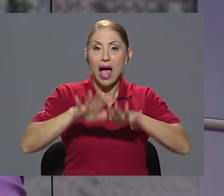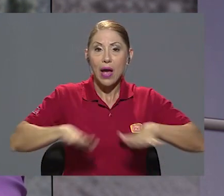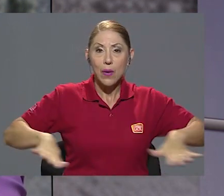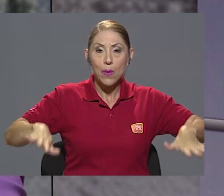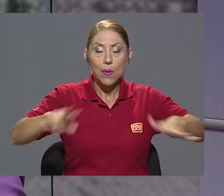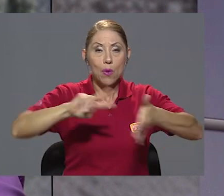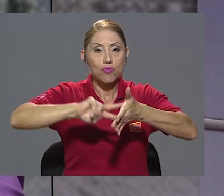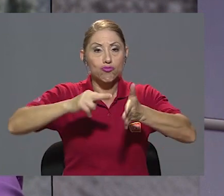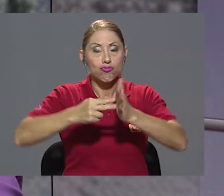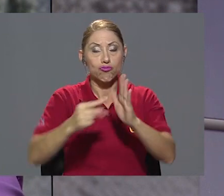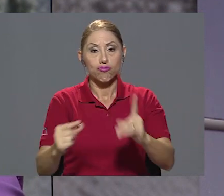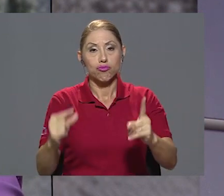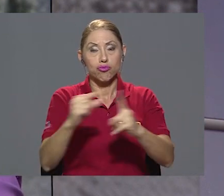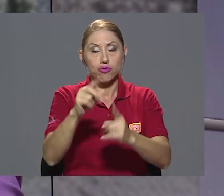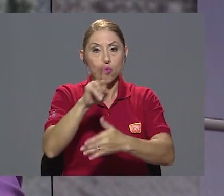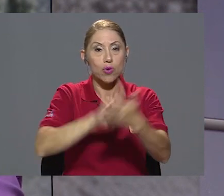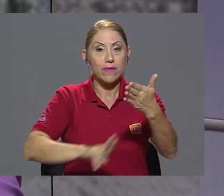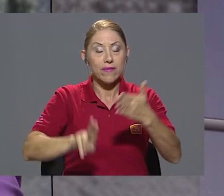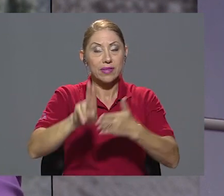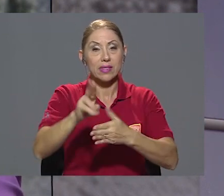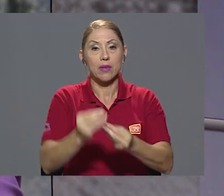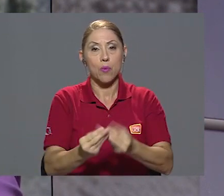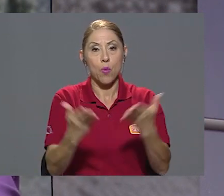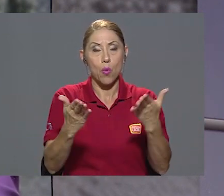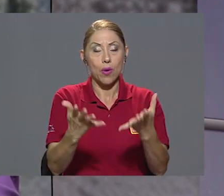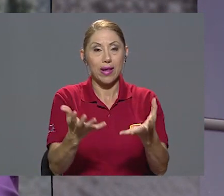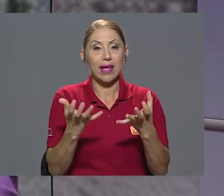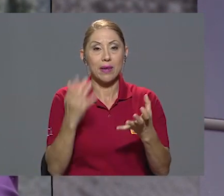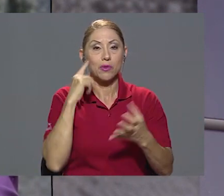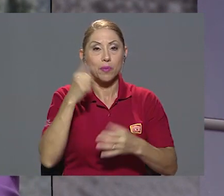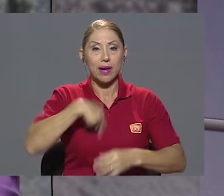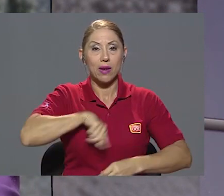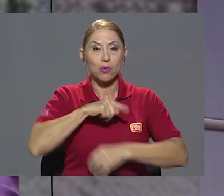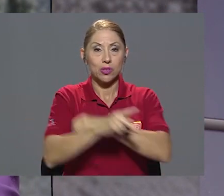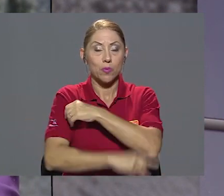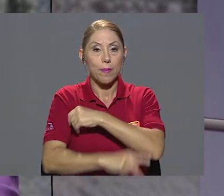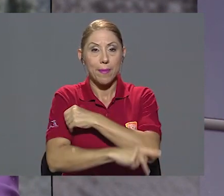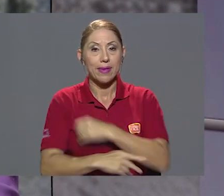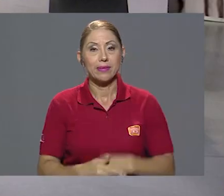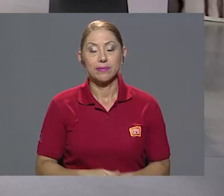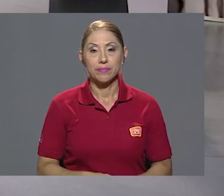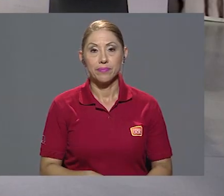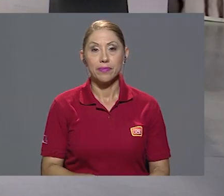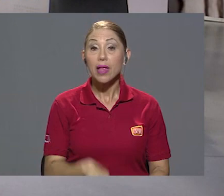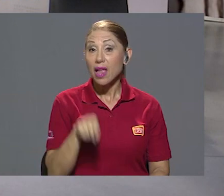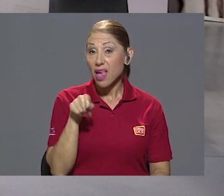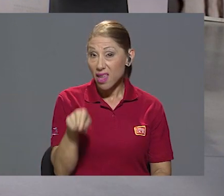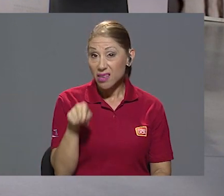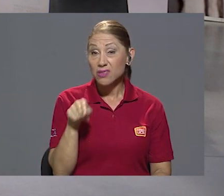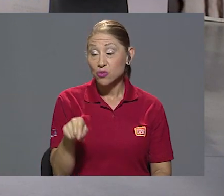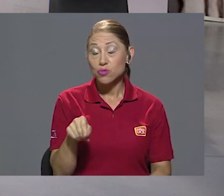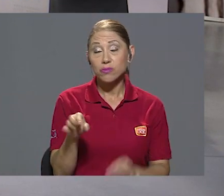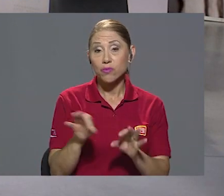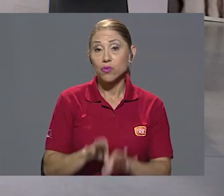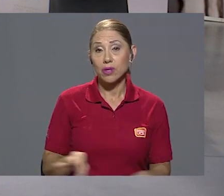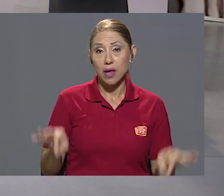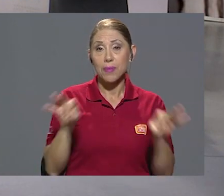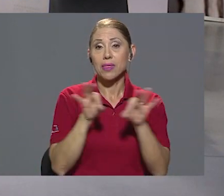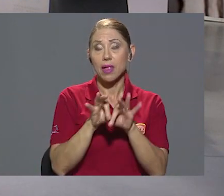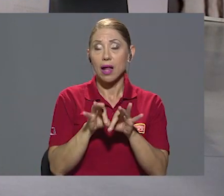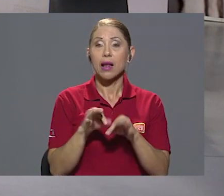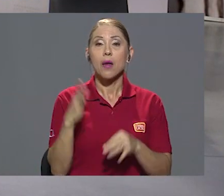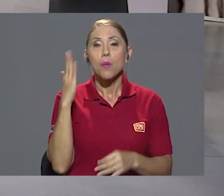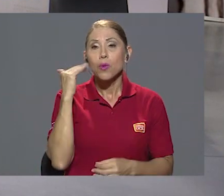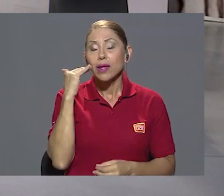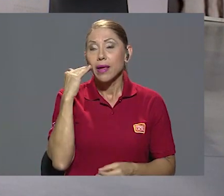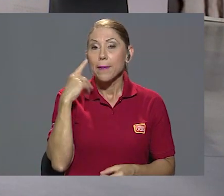universidad y de universidad pública que queremos para nuestro país. Ese diario es fundamental porque, bien